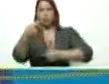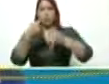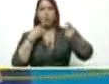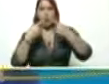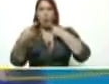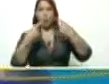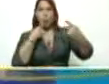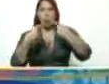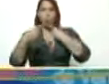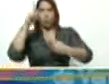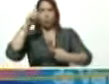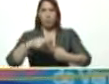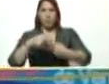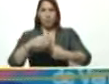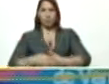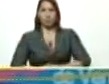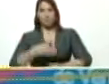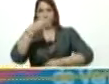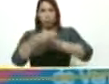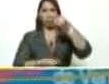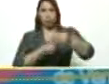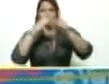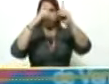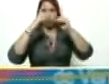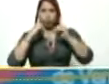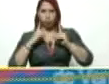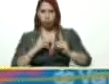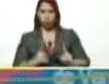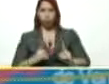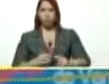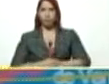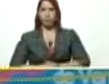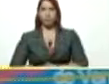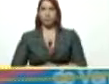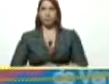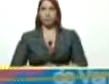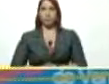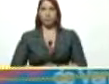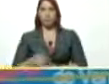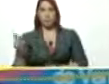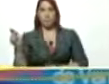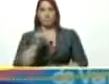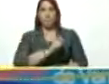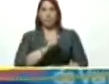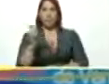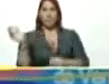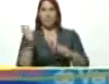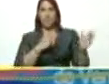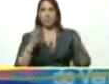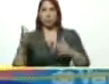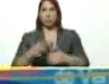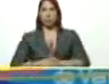e implementación de esta decisión en el mes de marzo.